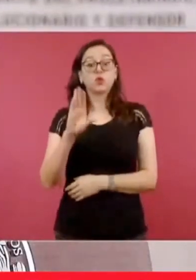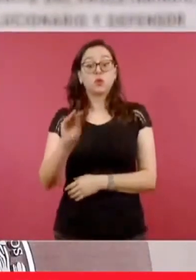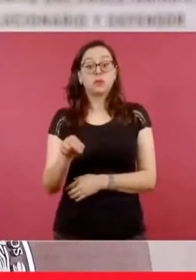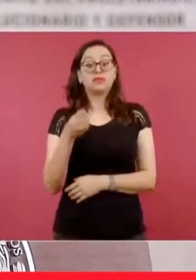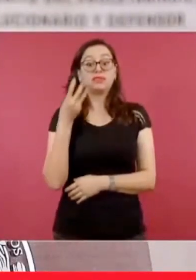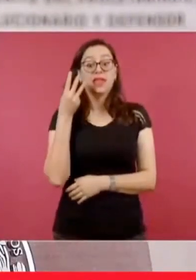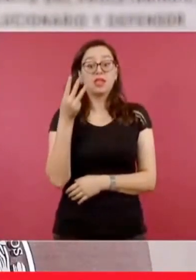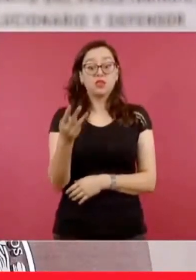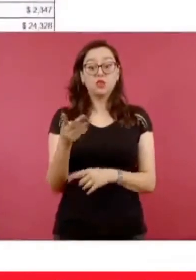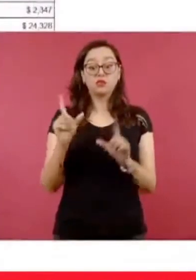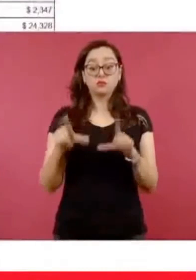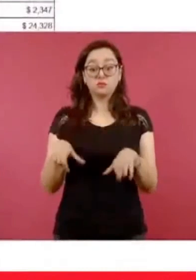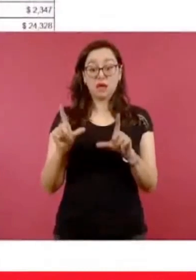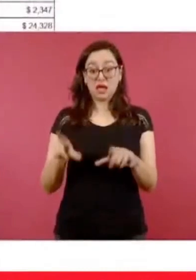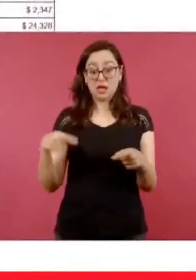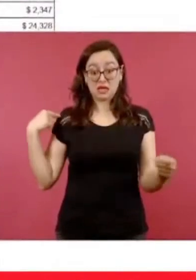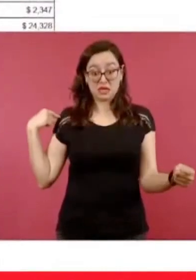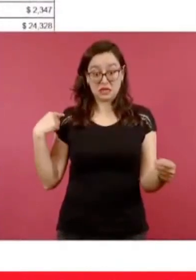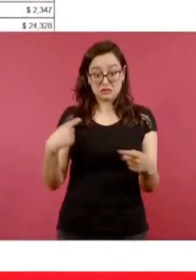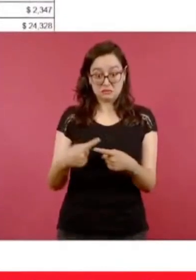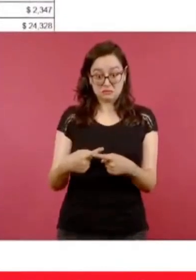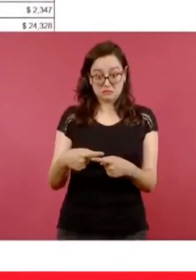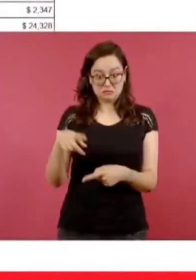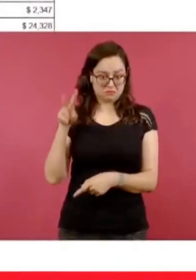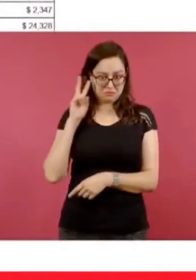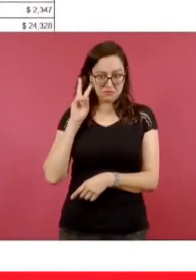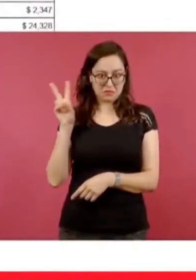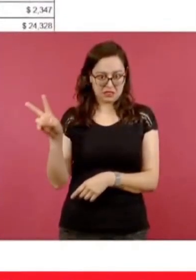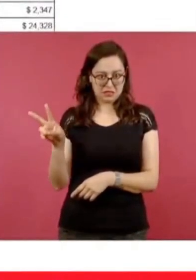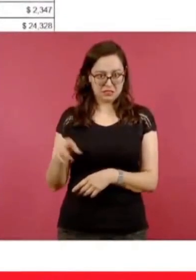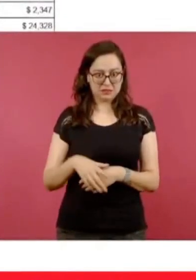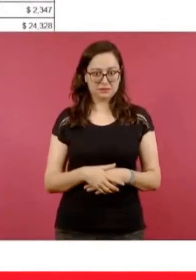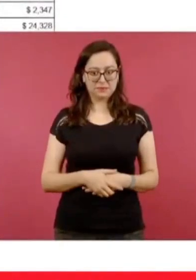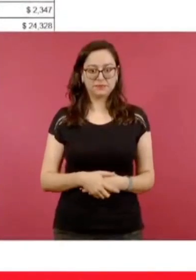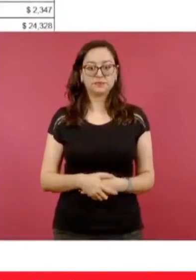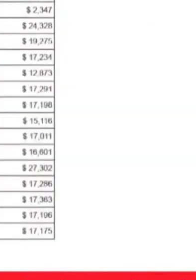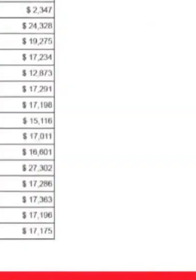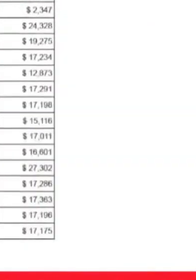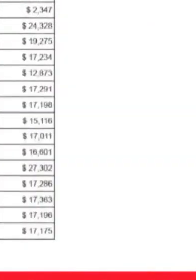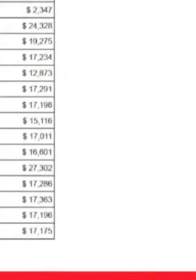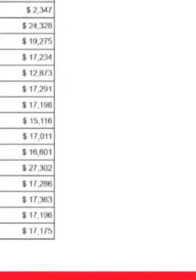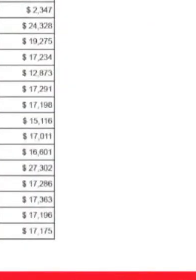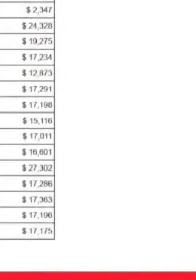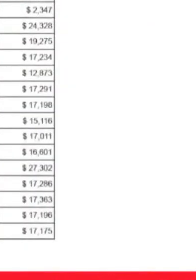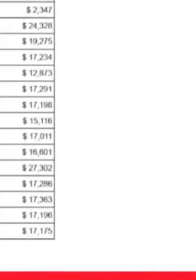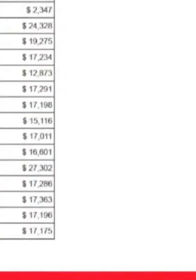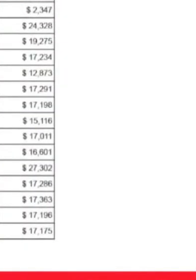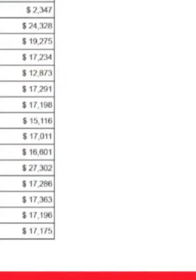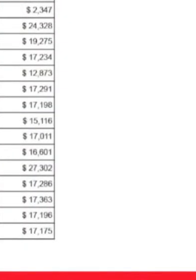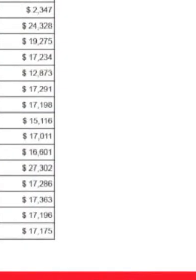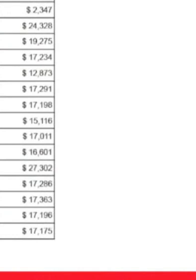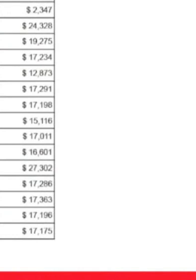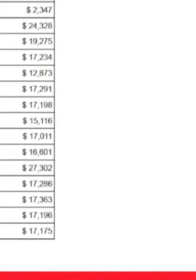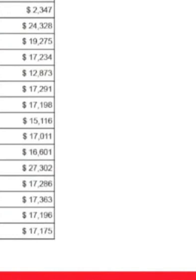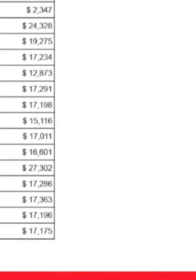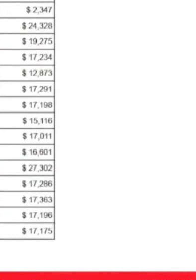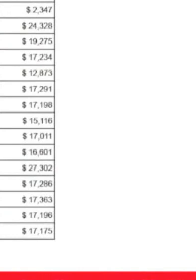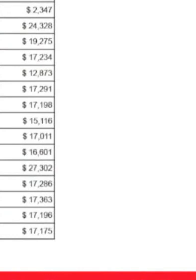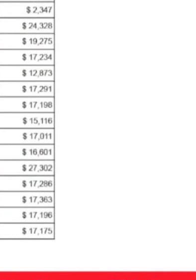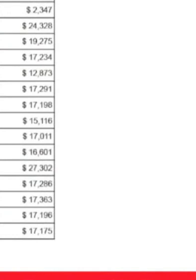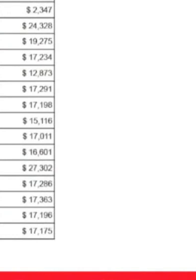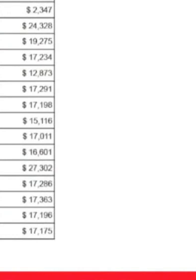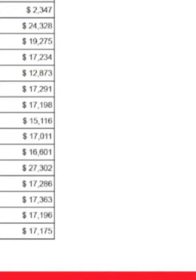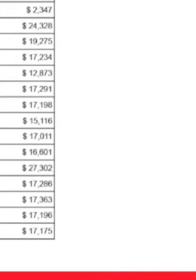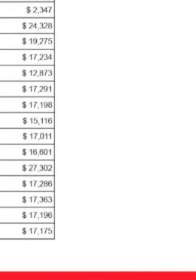3 meses. A lo mejor es un trabajo coordinado, todos tienen un buen equipo. Pues de estas 92